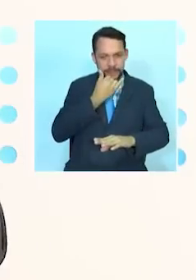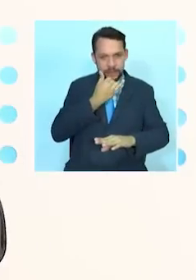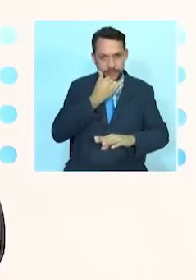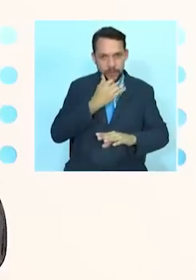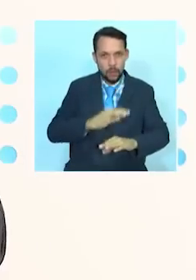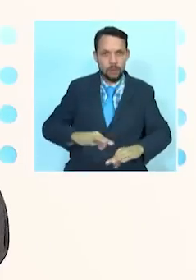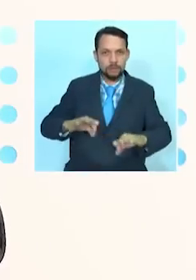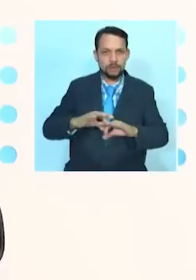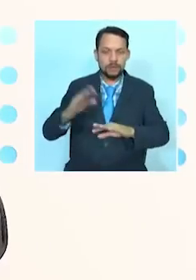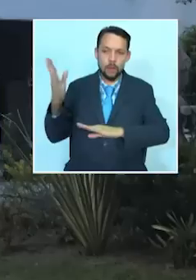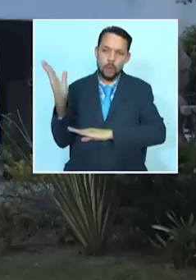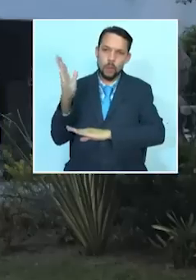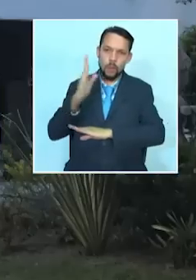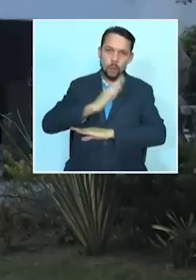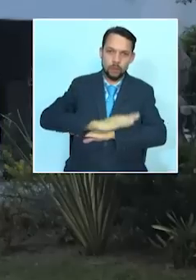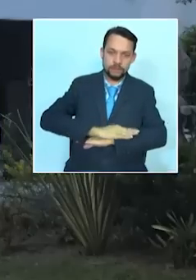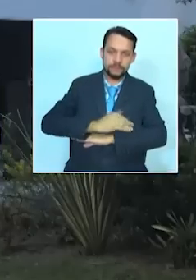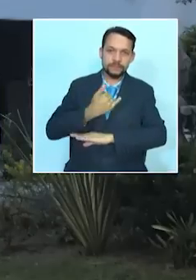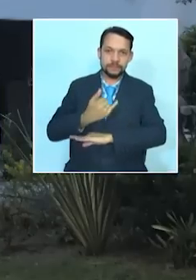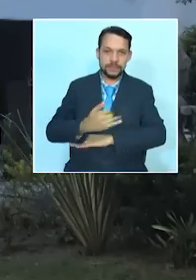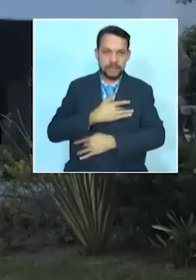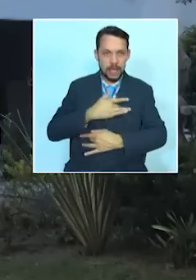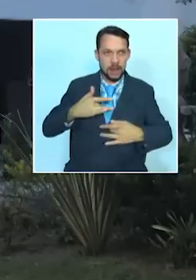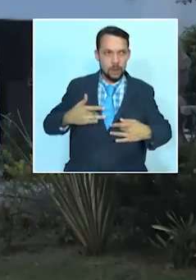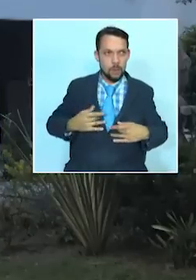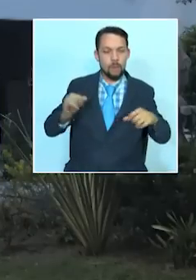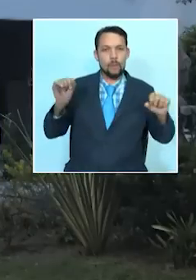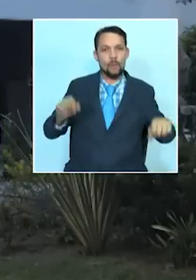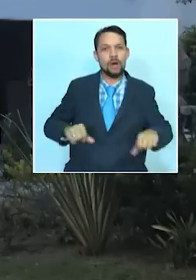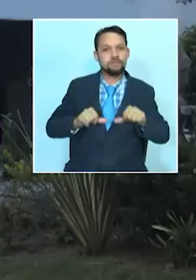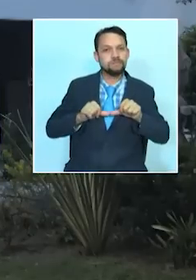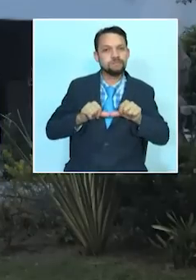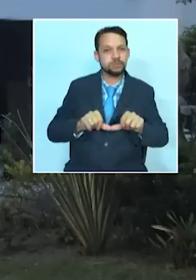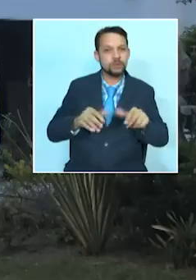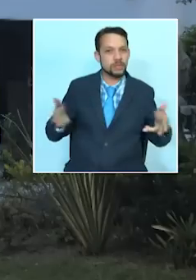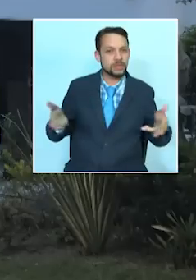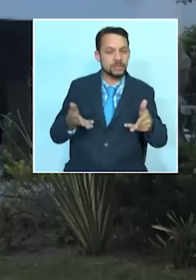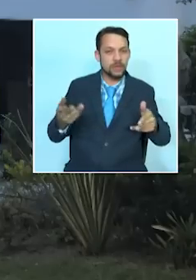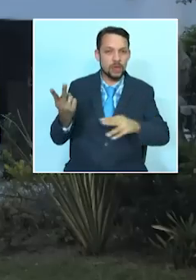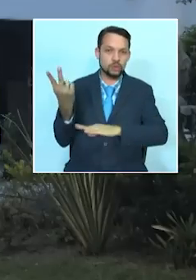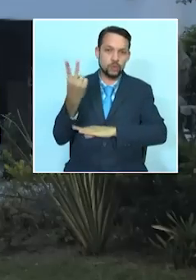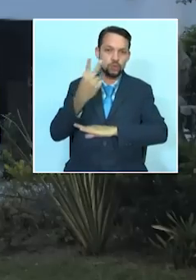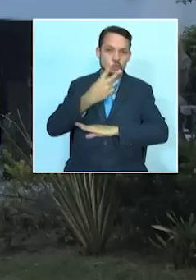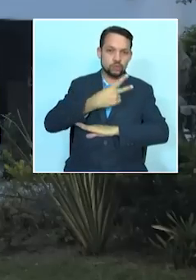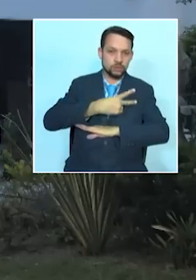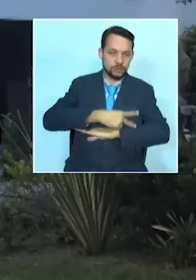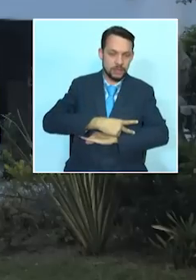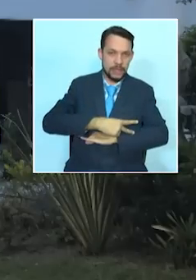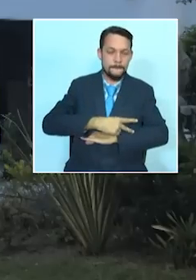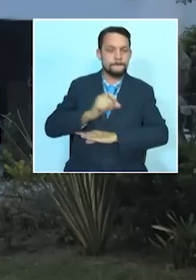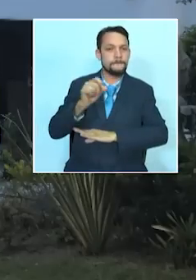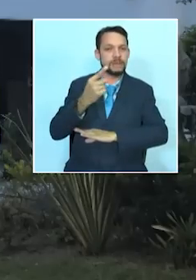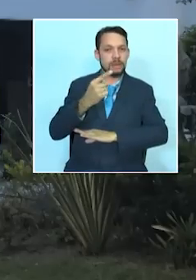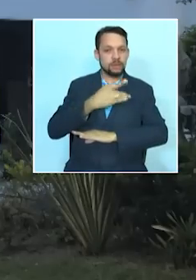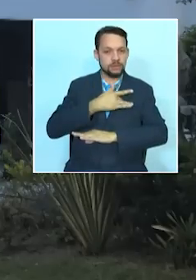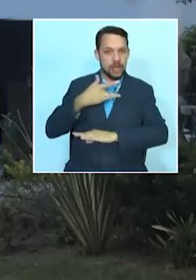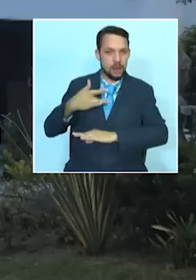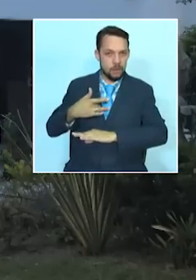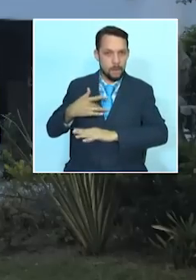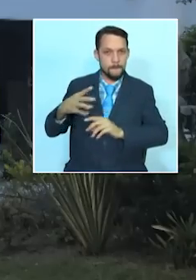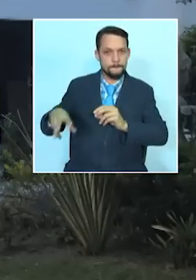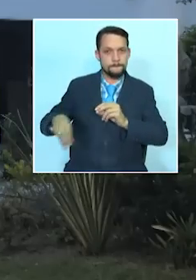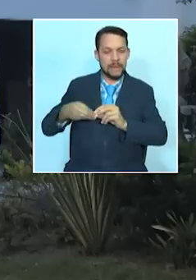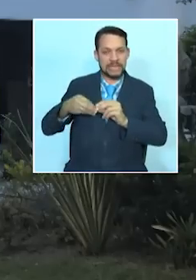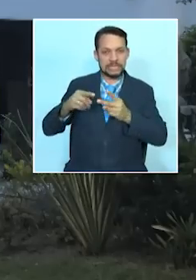tu alma está vinculado al día para tu salud ya están pegados los dos días el día para tu salud el día para tu alma y es una experiencia